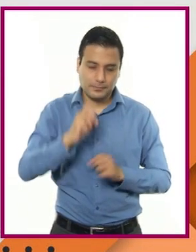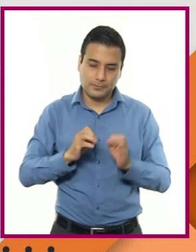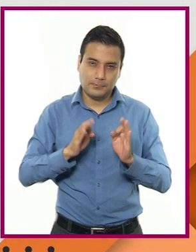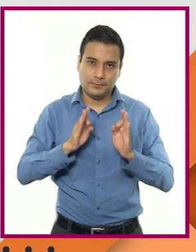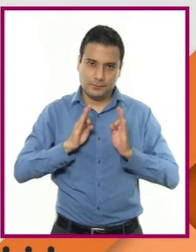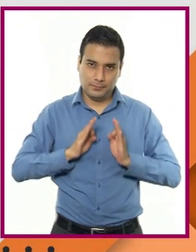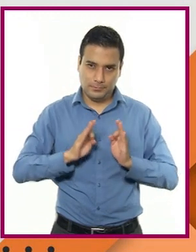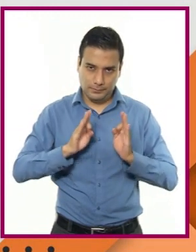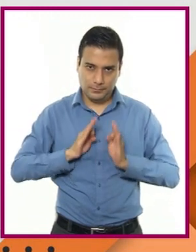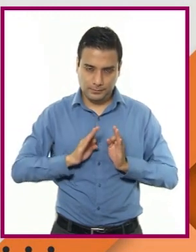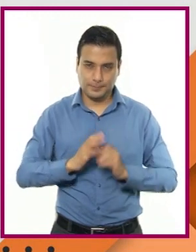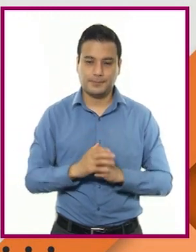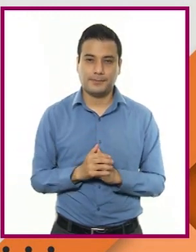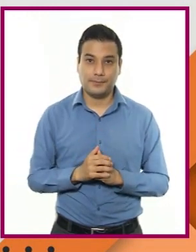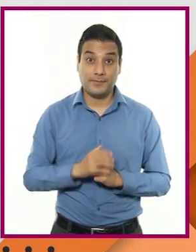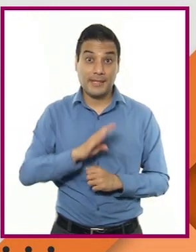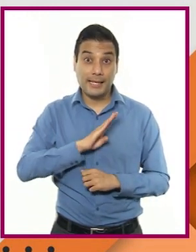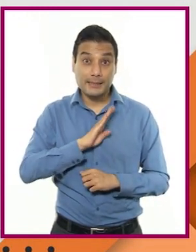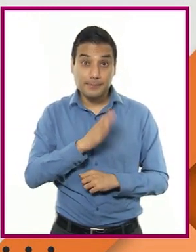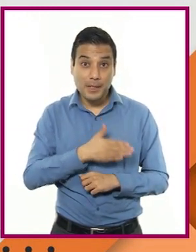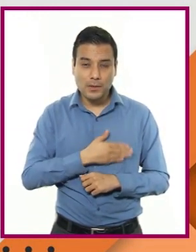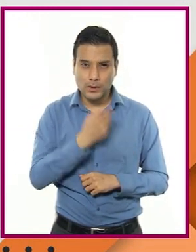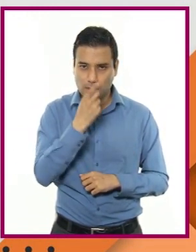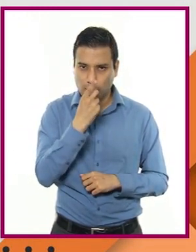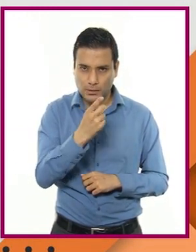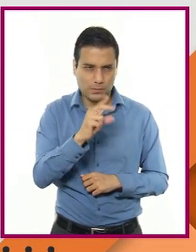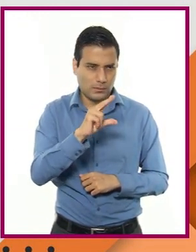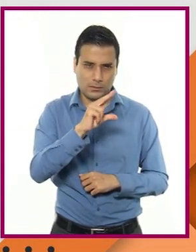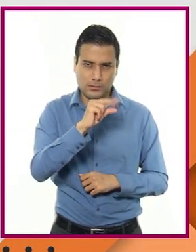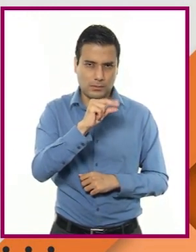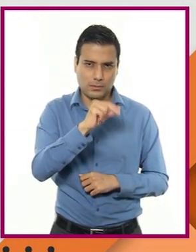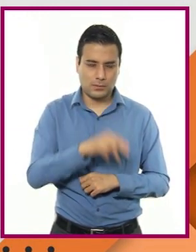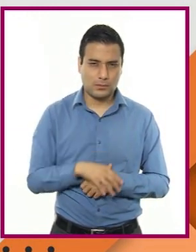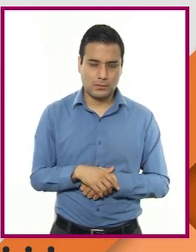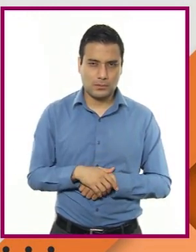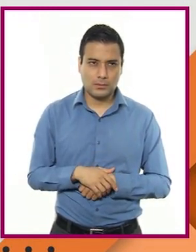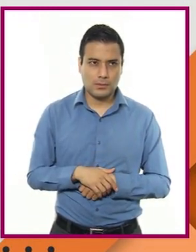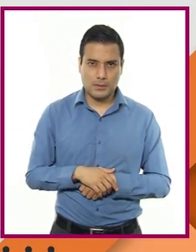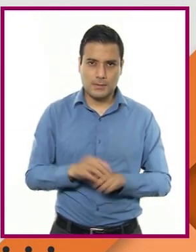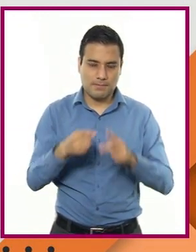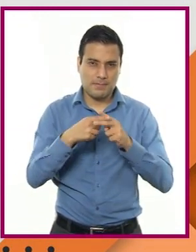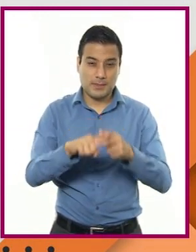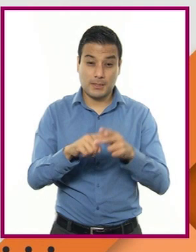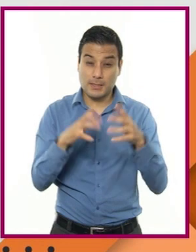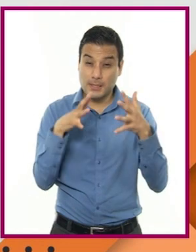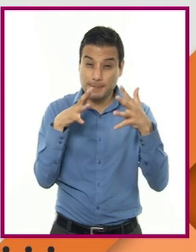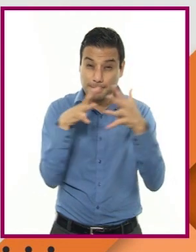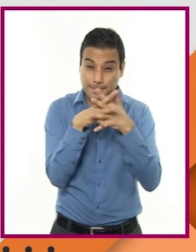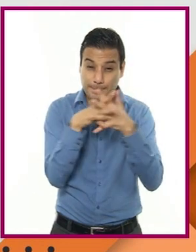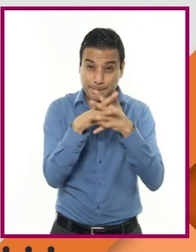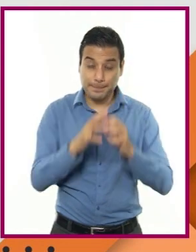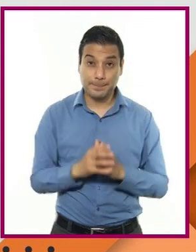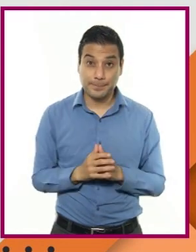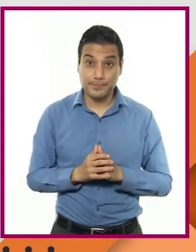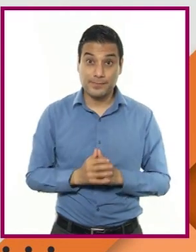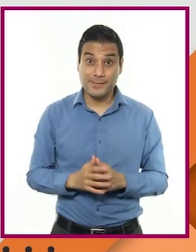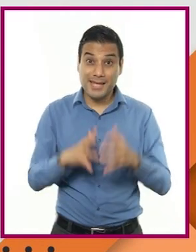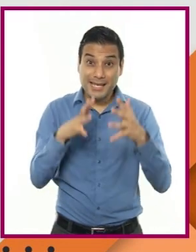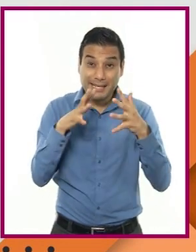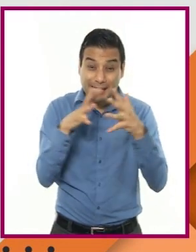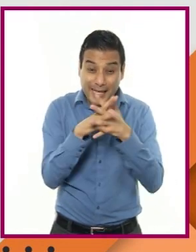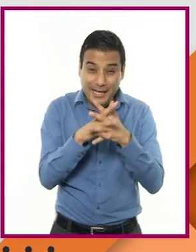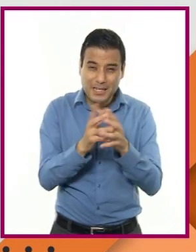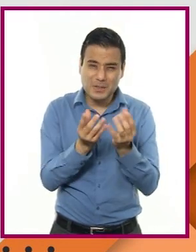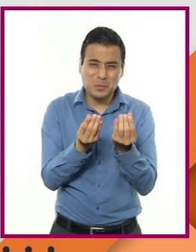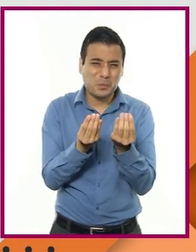Los españoles se rehusaron a aceptar los términos e iniciaron la batalla. Un enfrentamiento que dejó